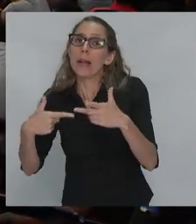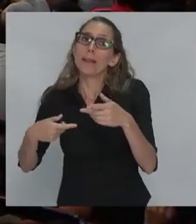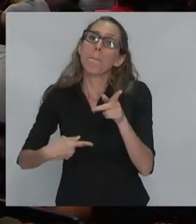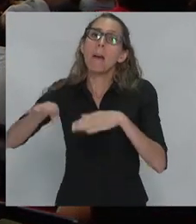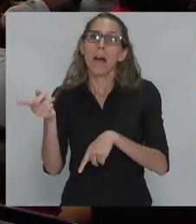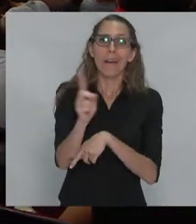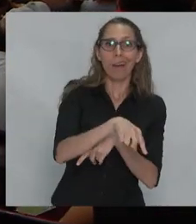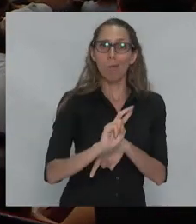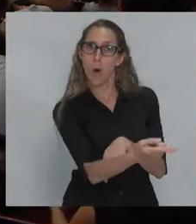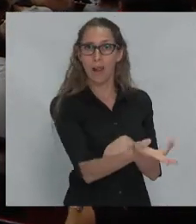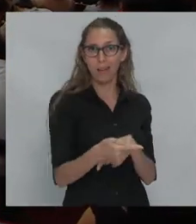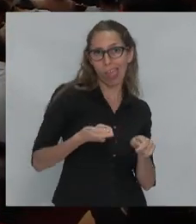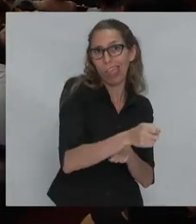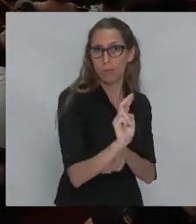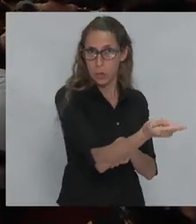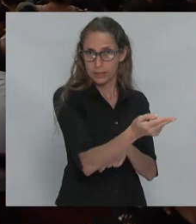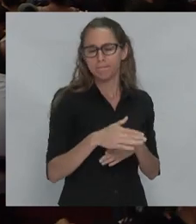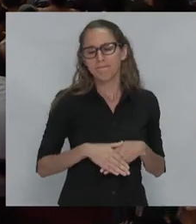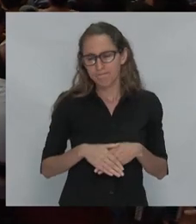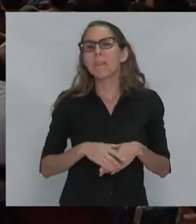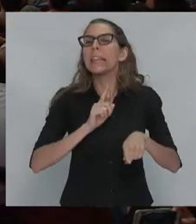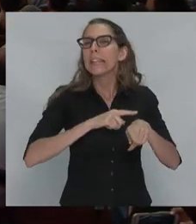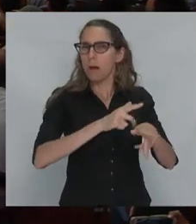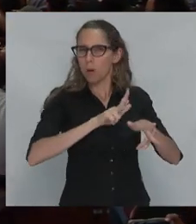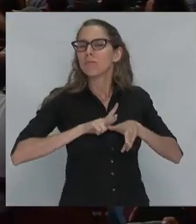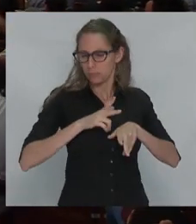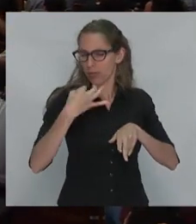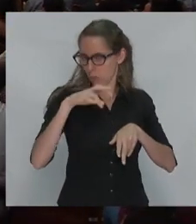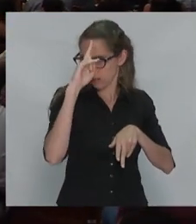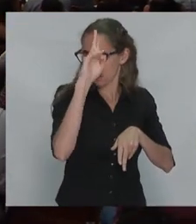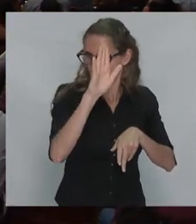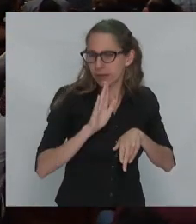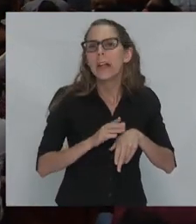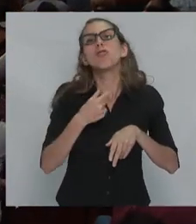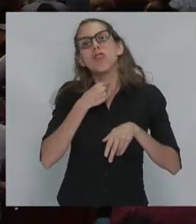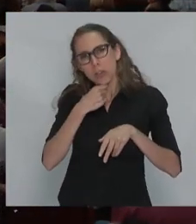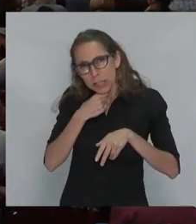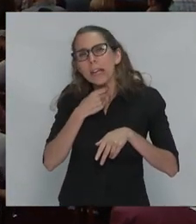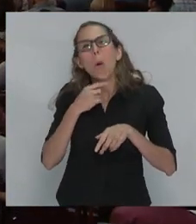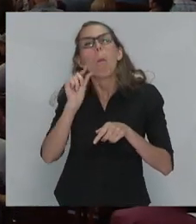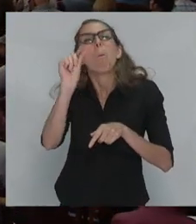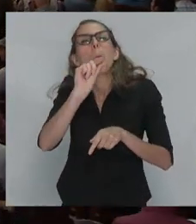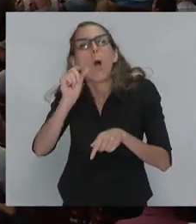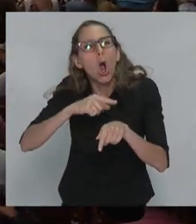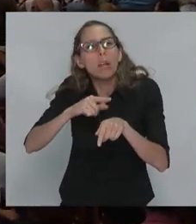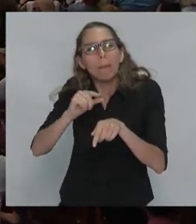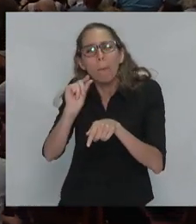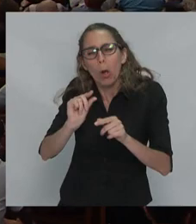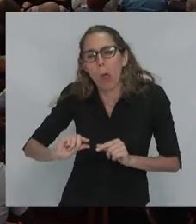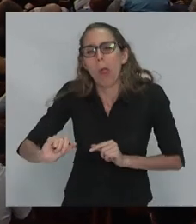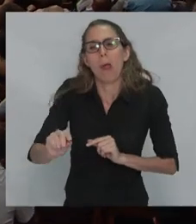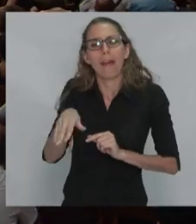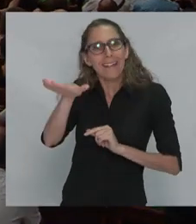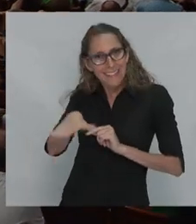quiero ser respetuoso con el tiempo y quiero darle un par de minutos a esta niña que es representante de